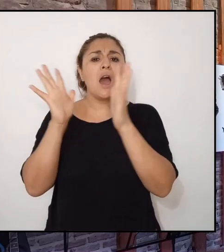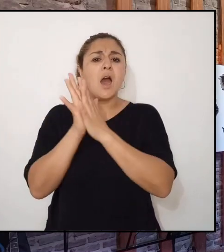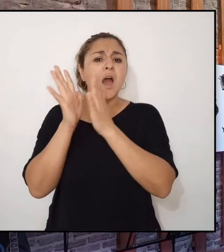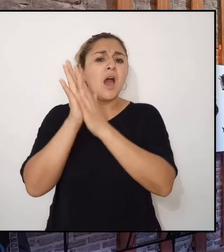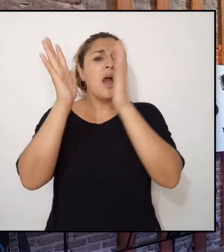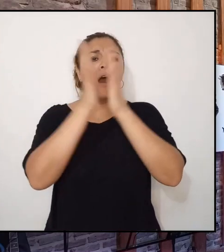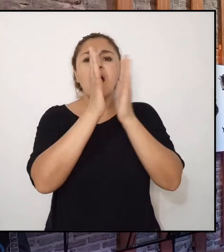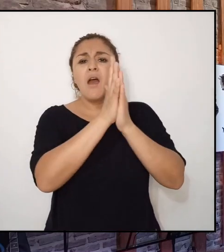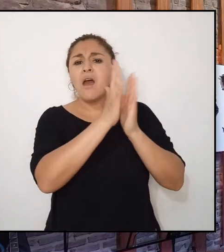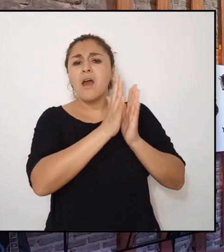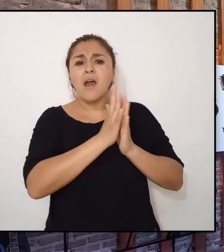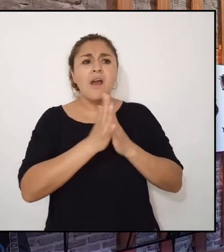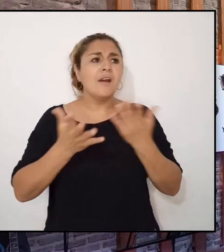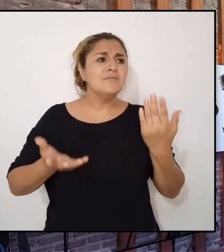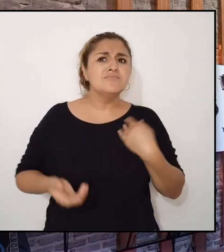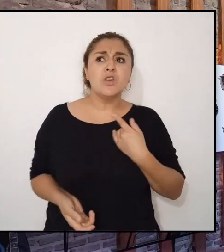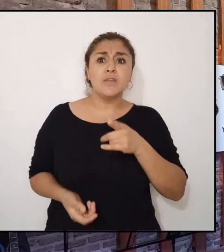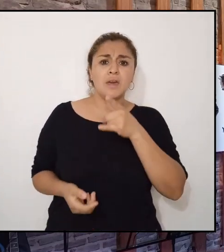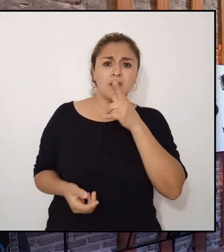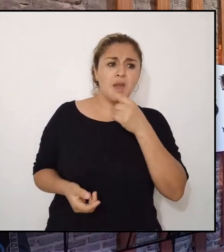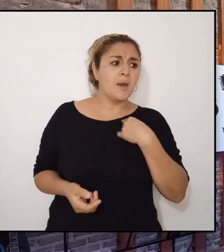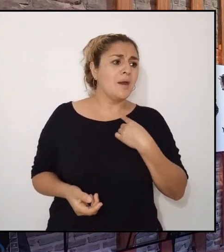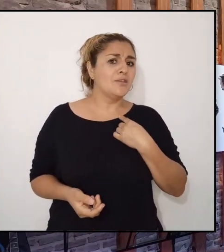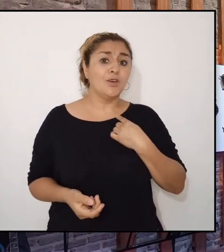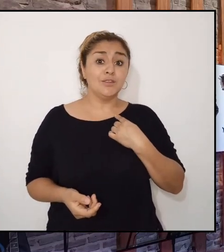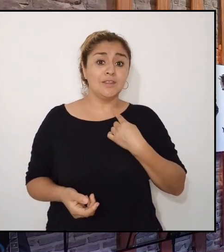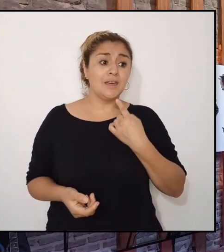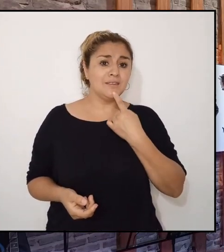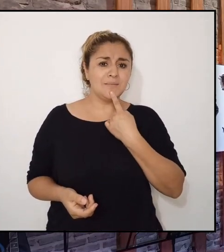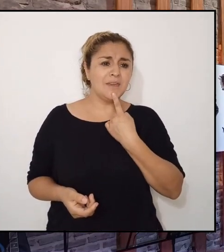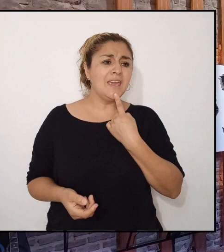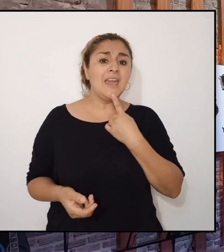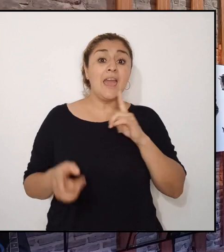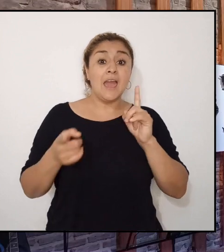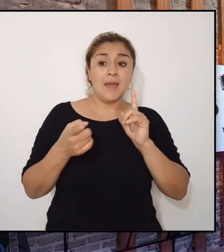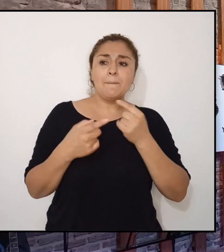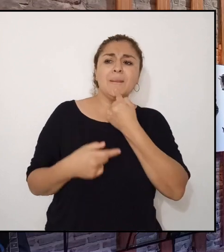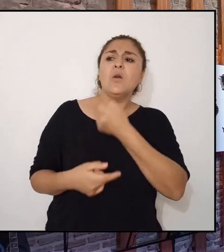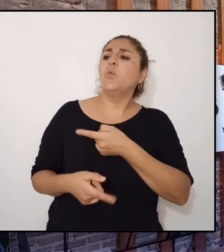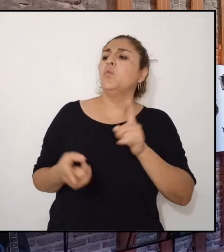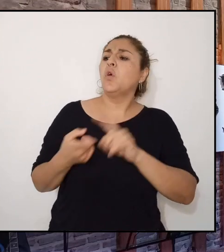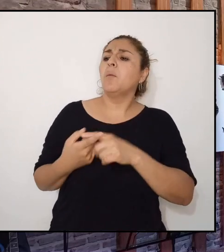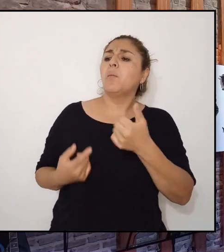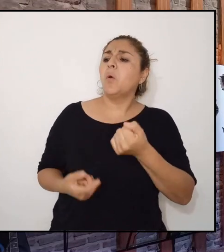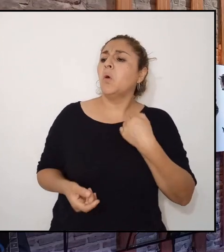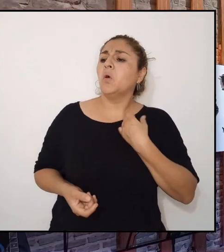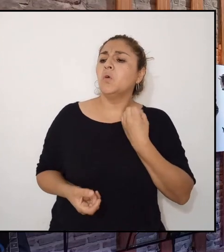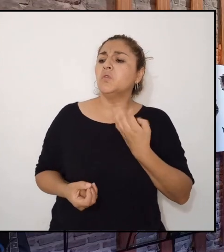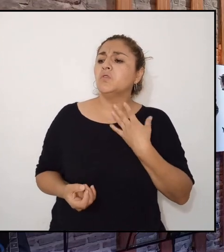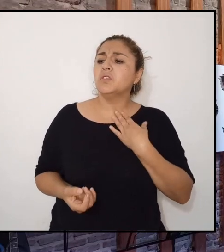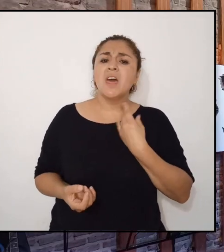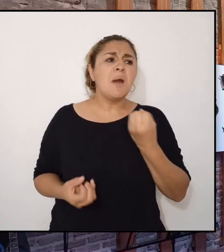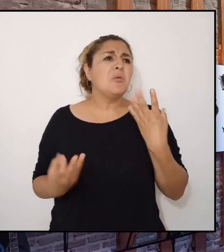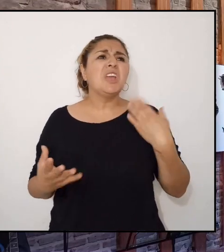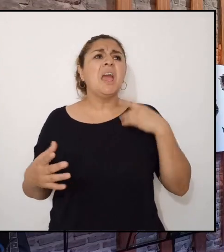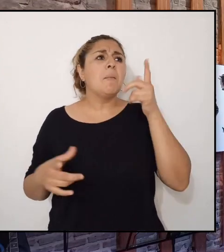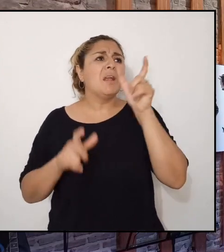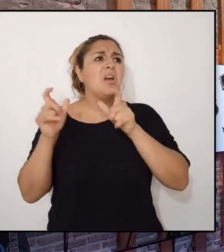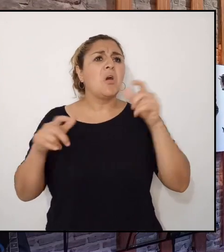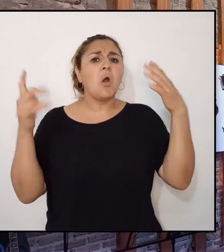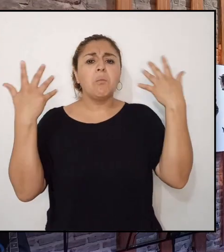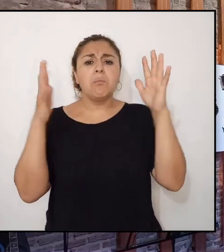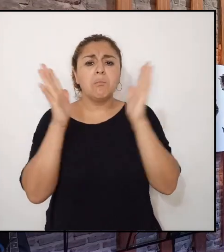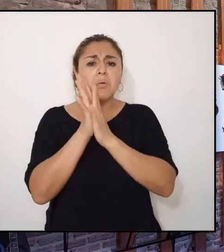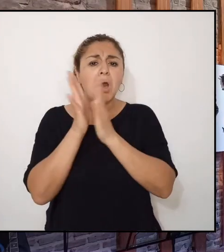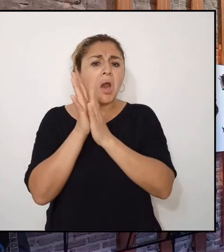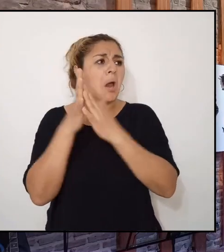pero ¿quién se va a perder? Y seguían aplaudiendo. Y te digo: no, aplaudí. Bueno, se empieza a aplaudir. Y de repente aparece